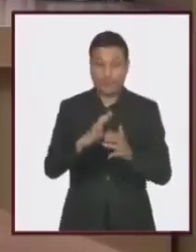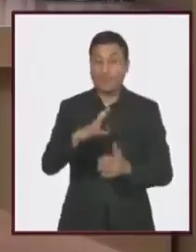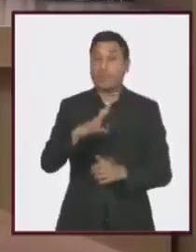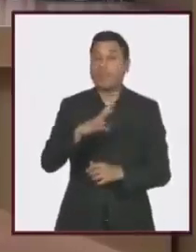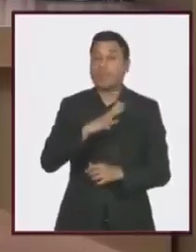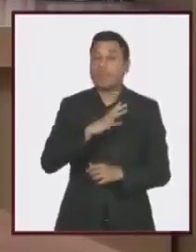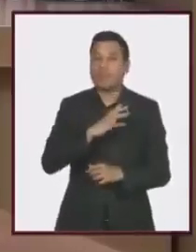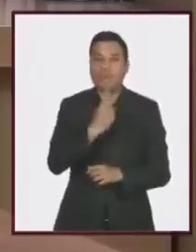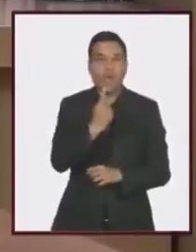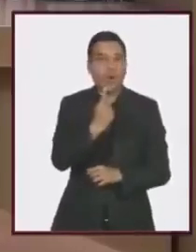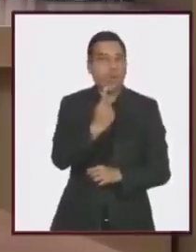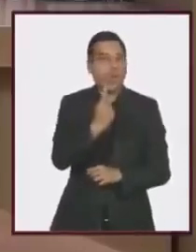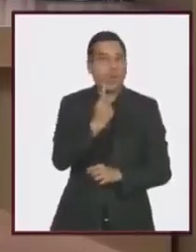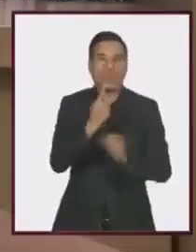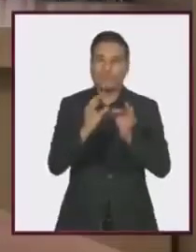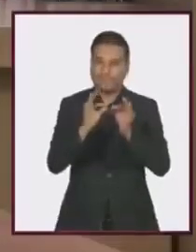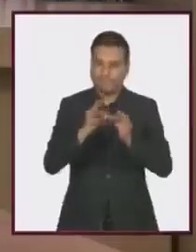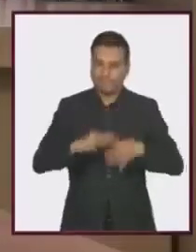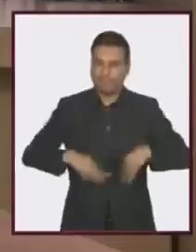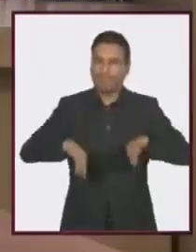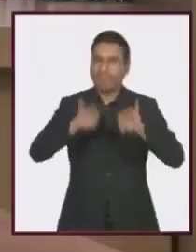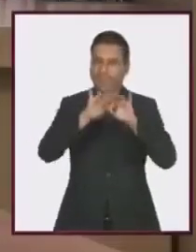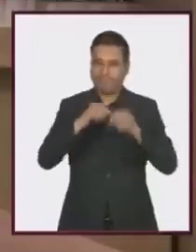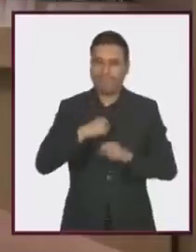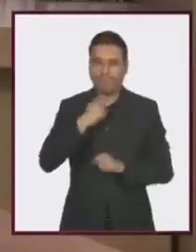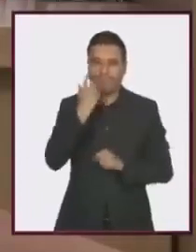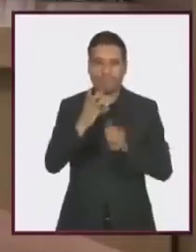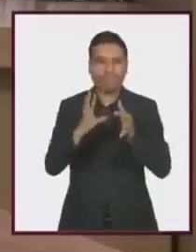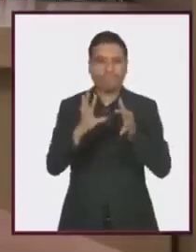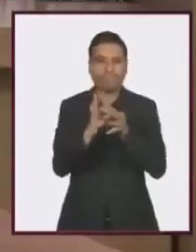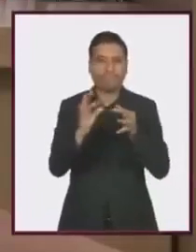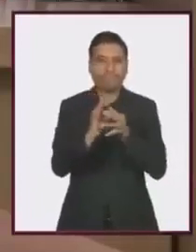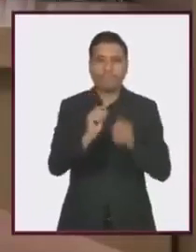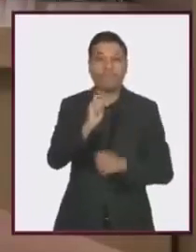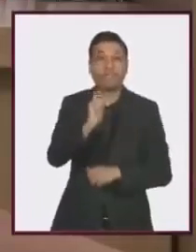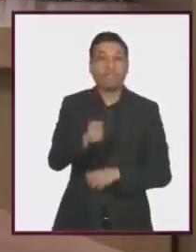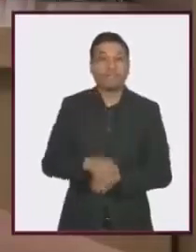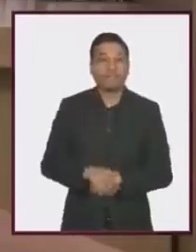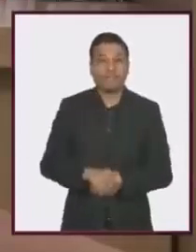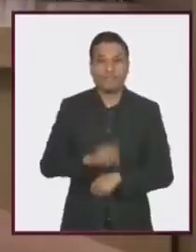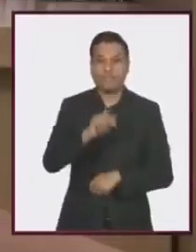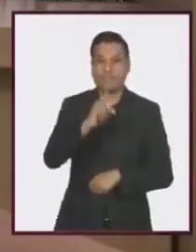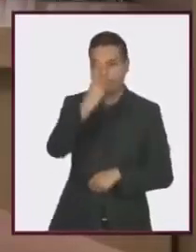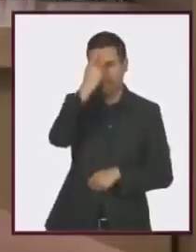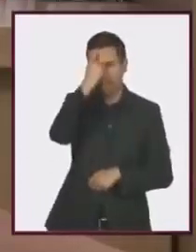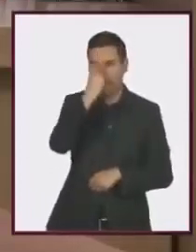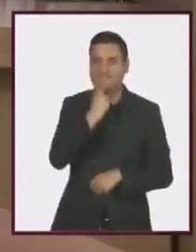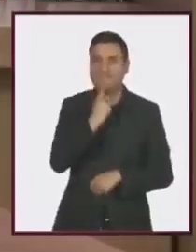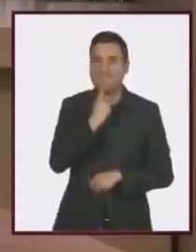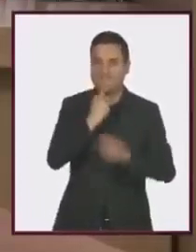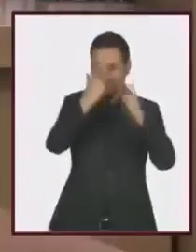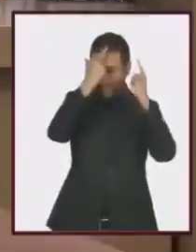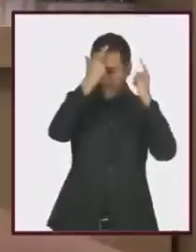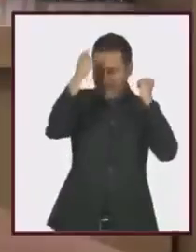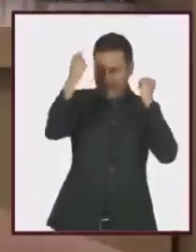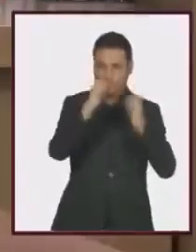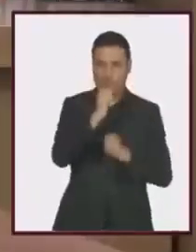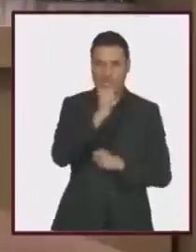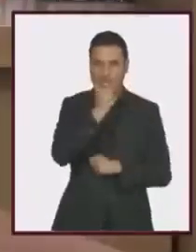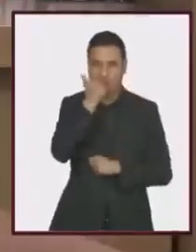quisiera enfatizar el día de hoy, que tiene que ver con el perfil de egreso. Uno de